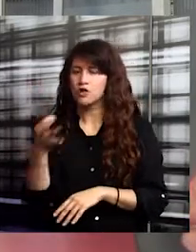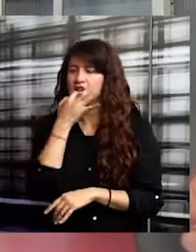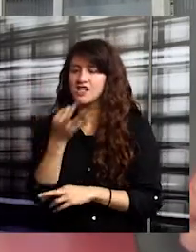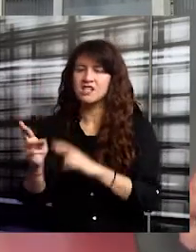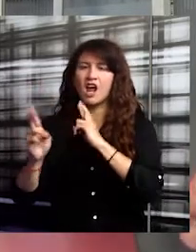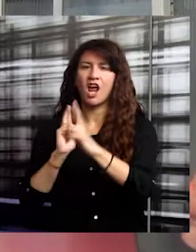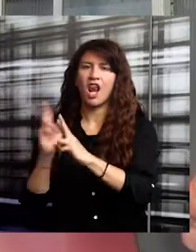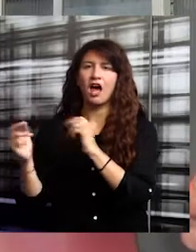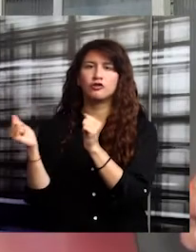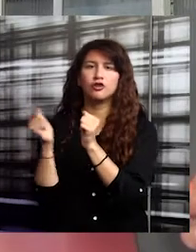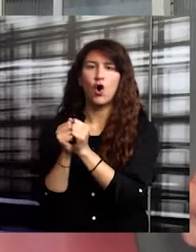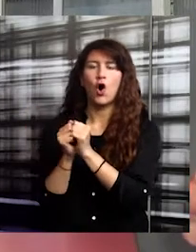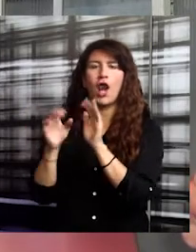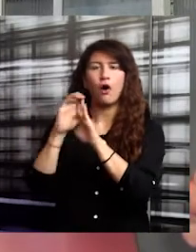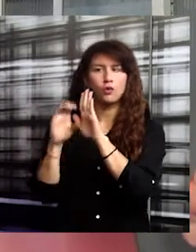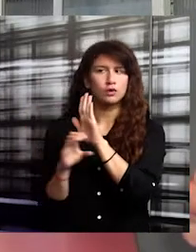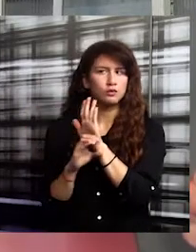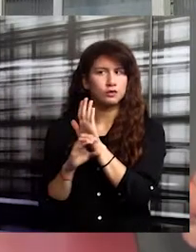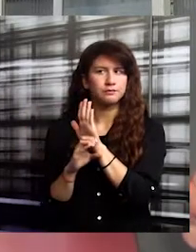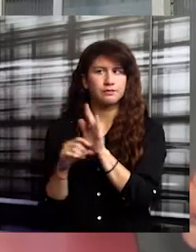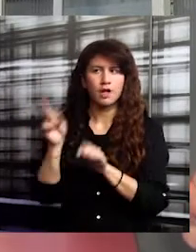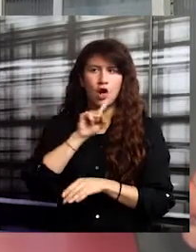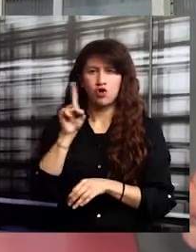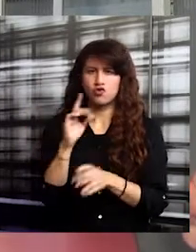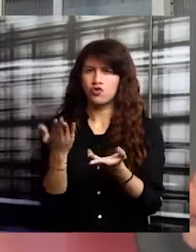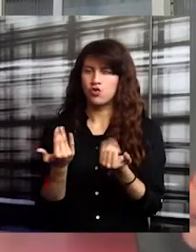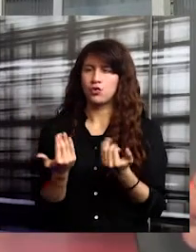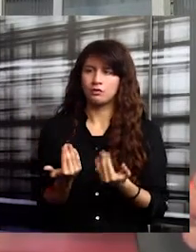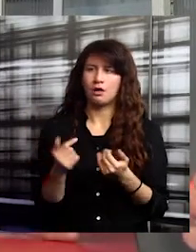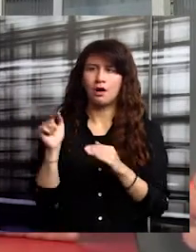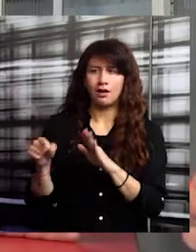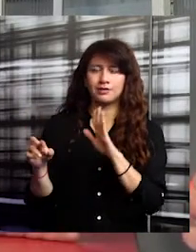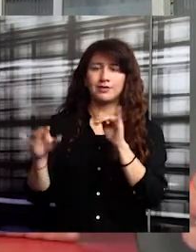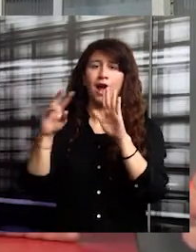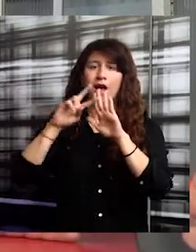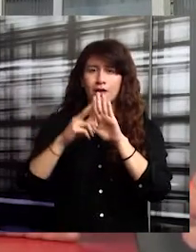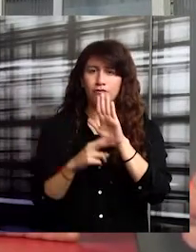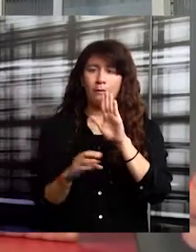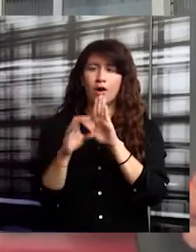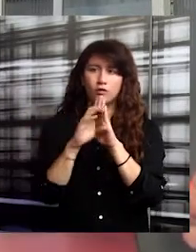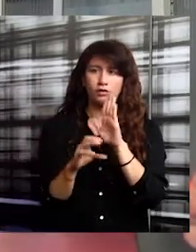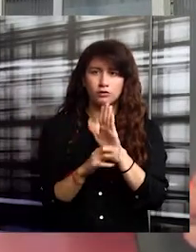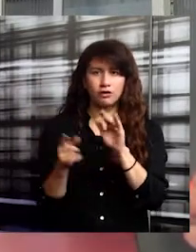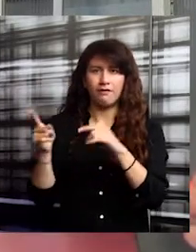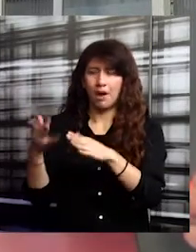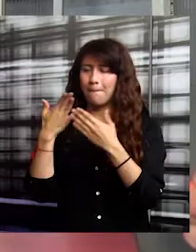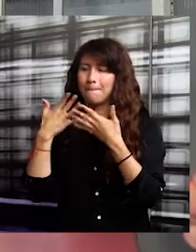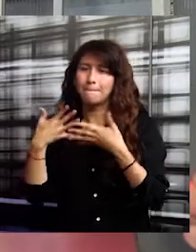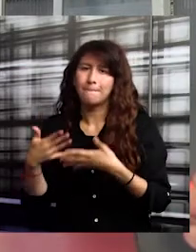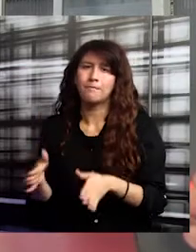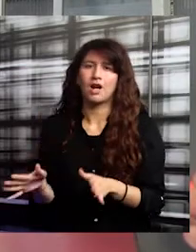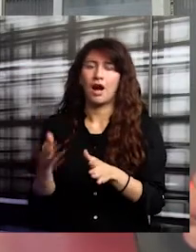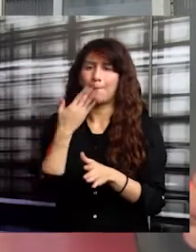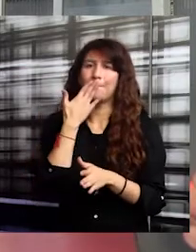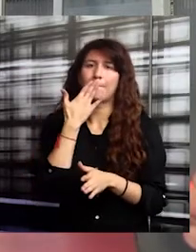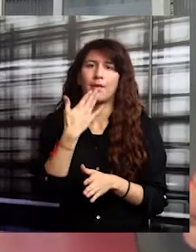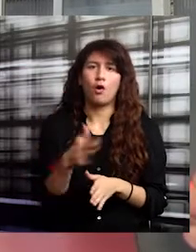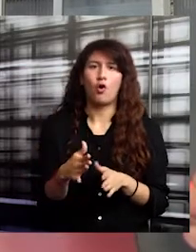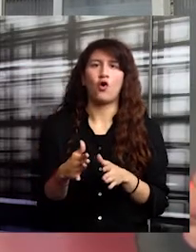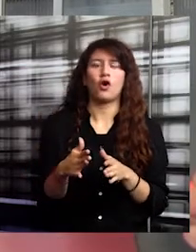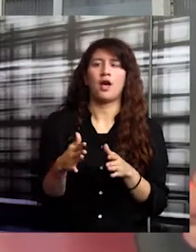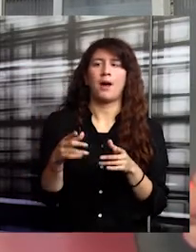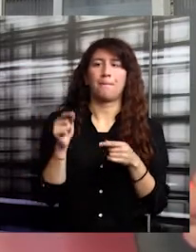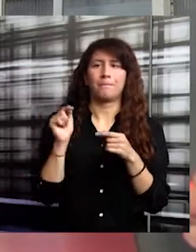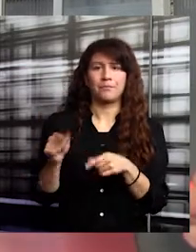No necesariamente la reforma de la Constitución va a implicar esas mejoras legales que queremos, pero sí le da un marco